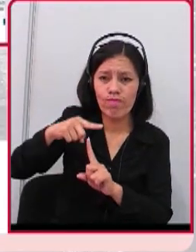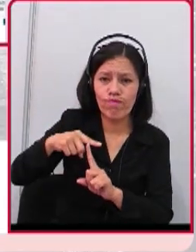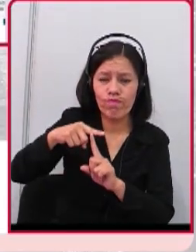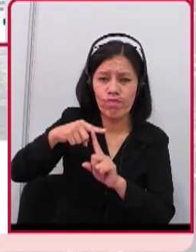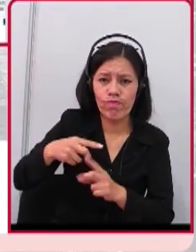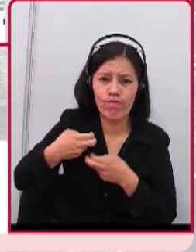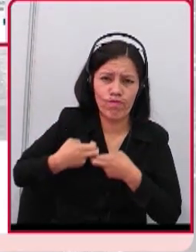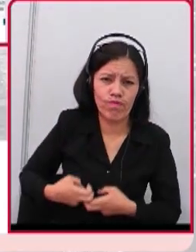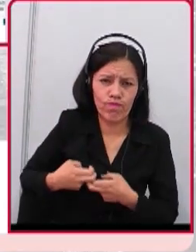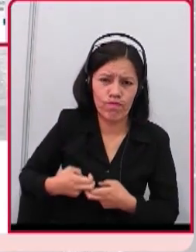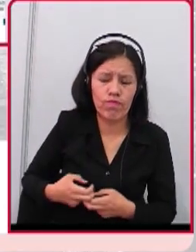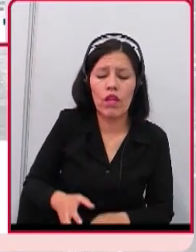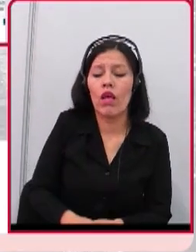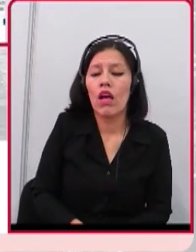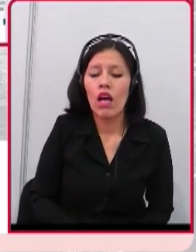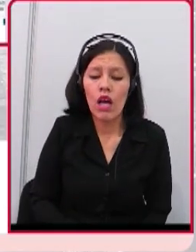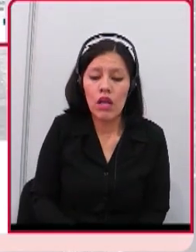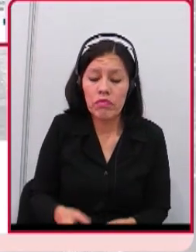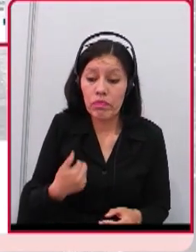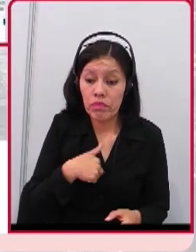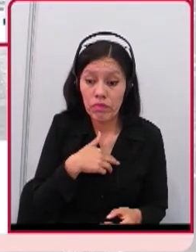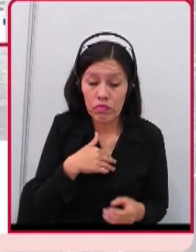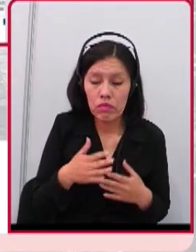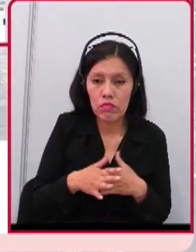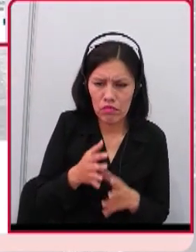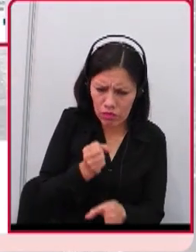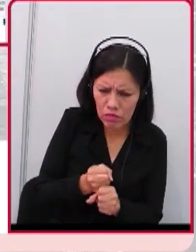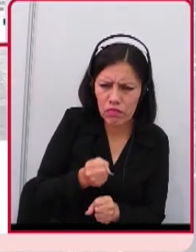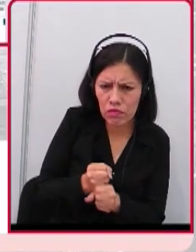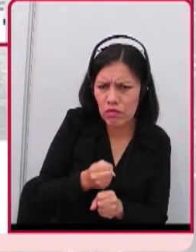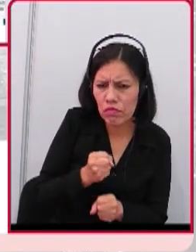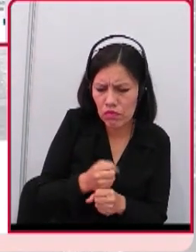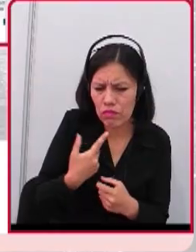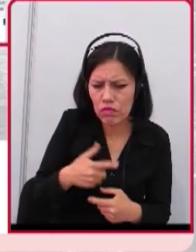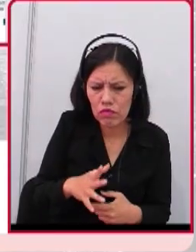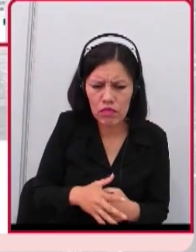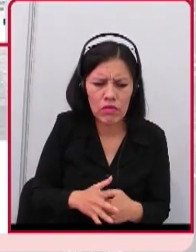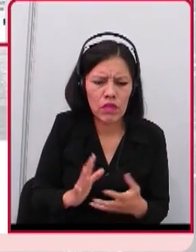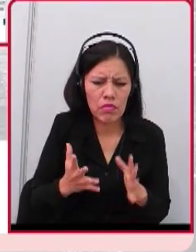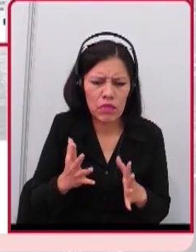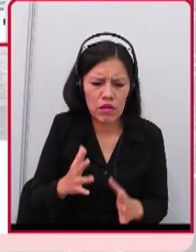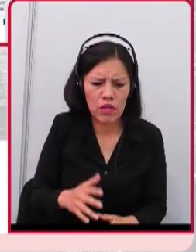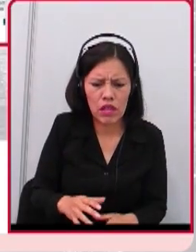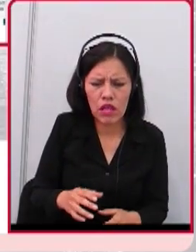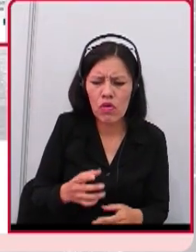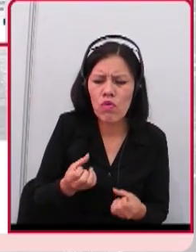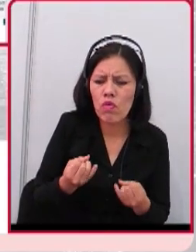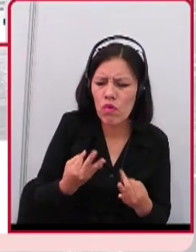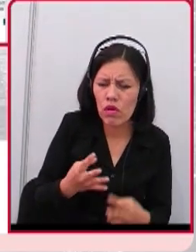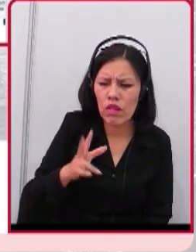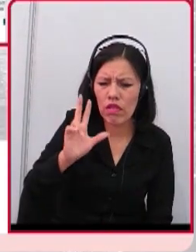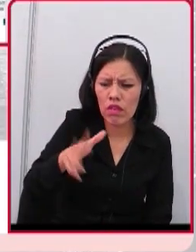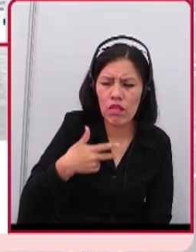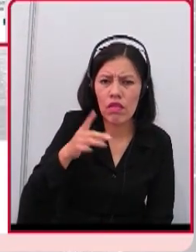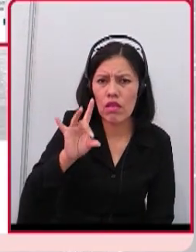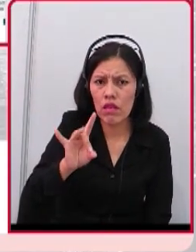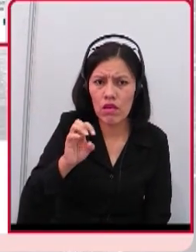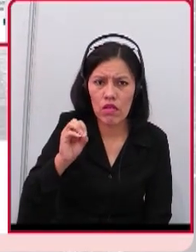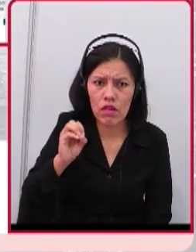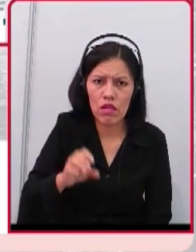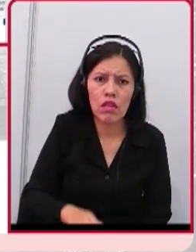Bueno, nosotros actualmente estamos trabajando en estos sectores de la cota 3800 aproximadamente. Lo que podemos apreciar en los